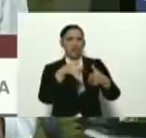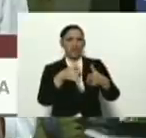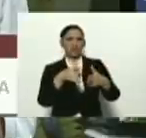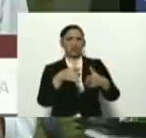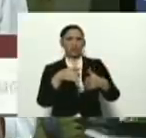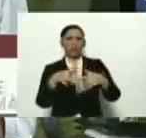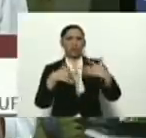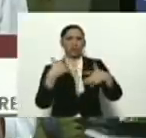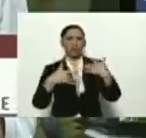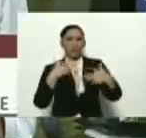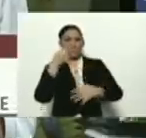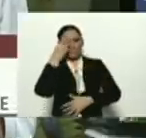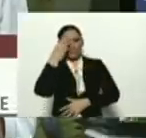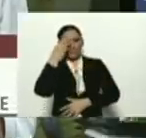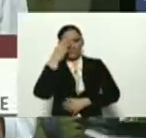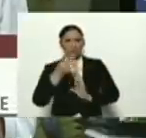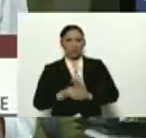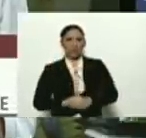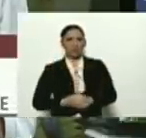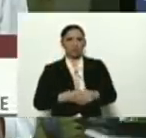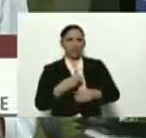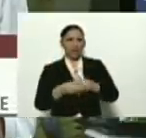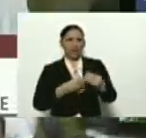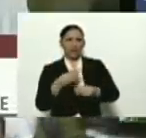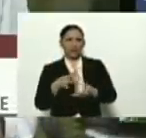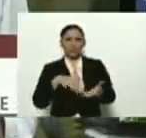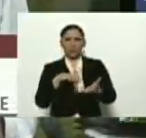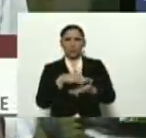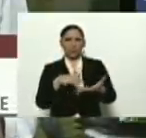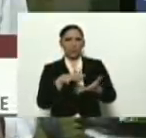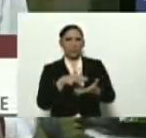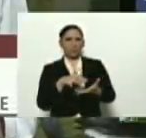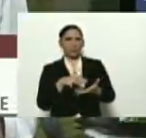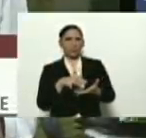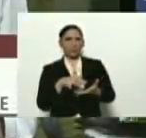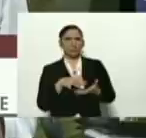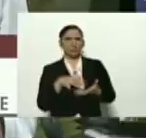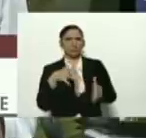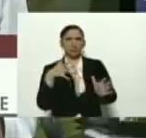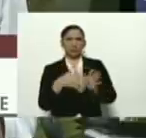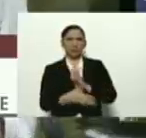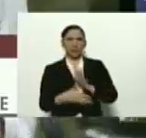piratería moderna que sienta un precedente funesto en la región en